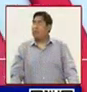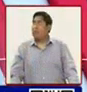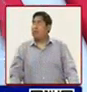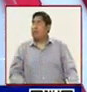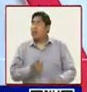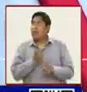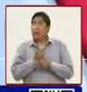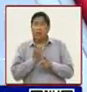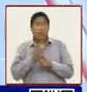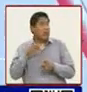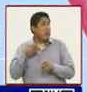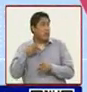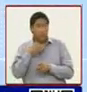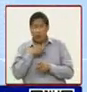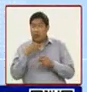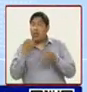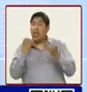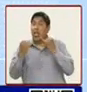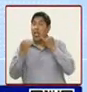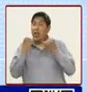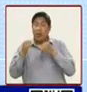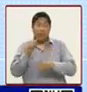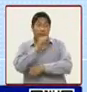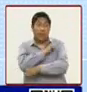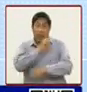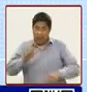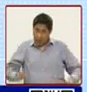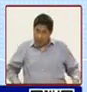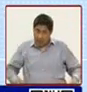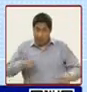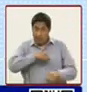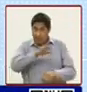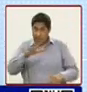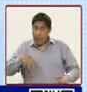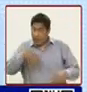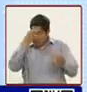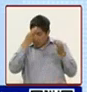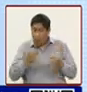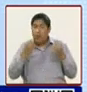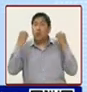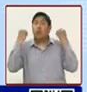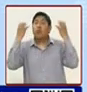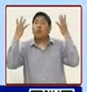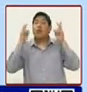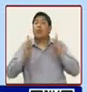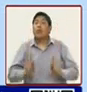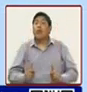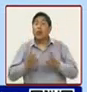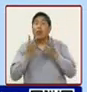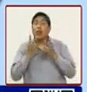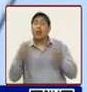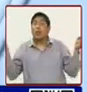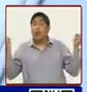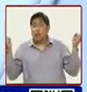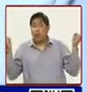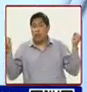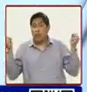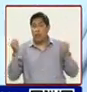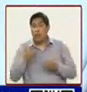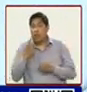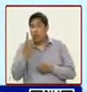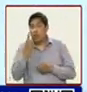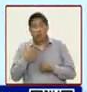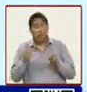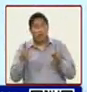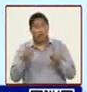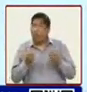Precisamente nosotros queremos ampliar esta información y el alcalde de ese municipio nos estará confirmando cuántas personas están desaparecidas, cuáles han sido las